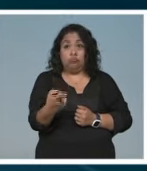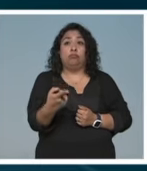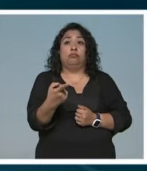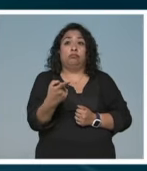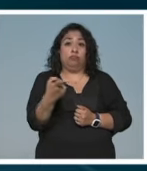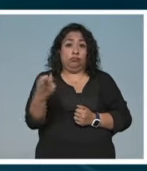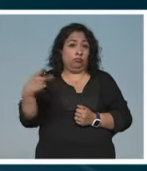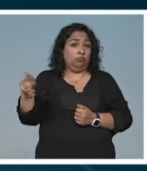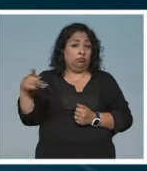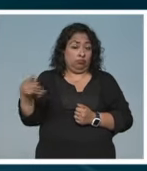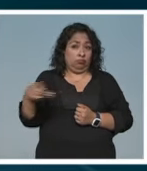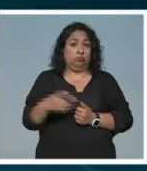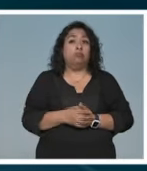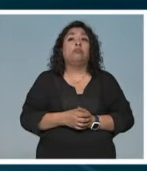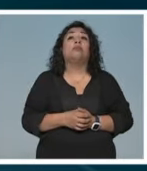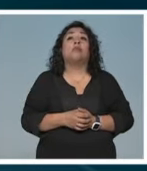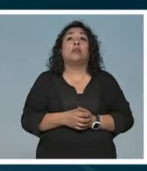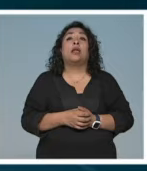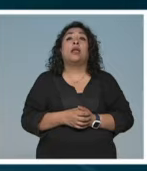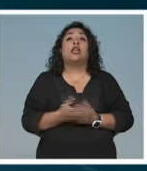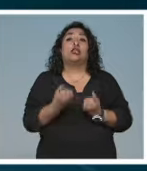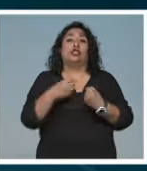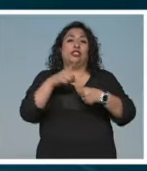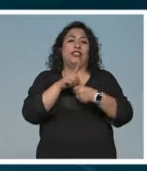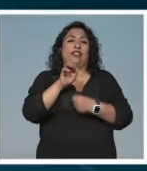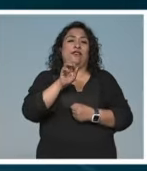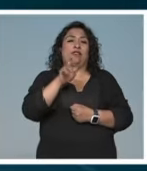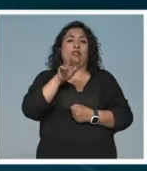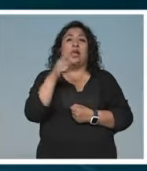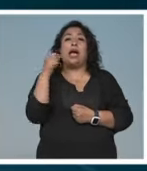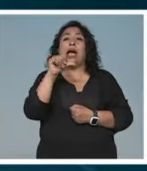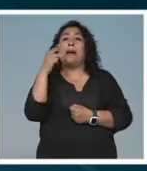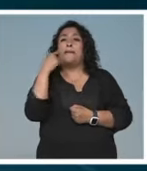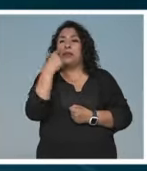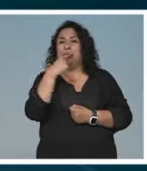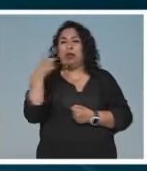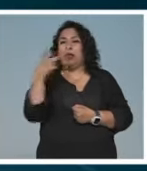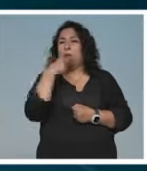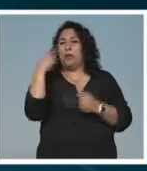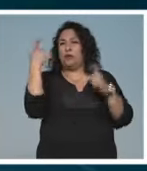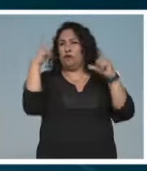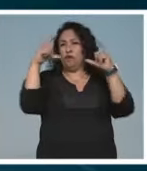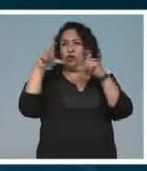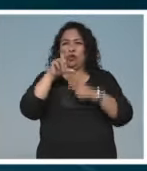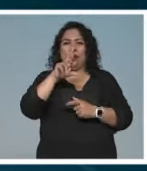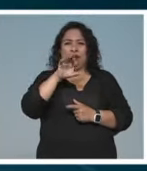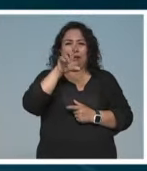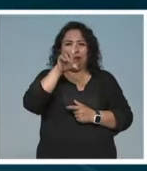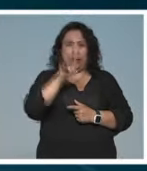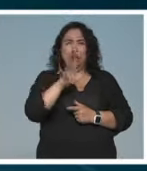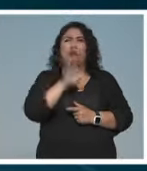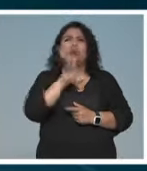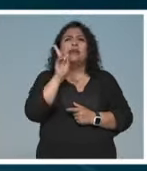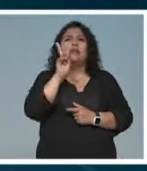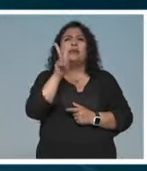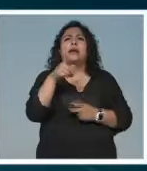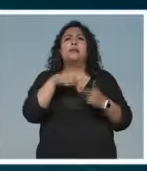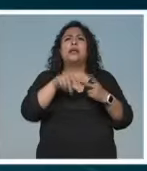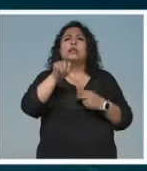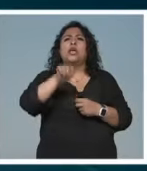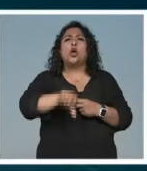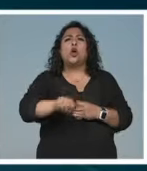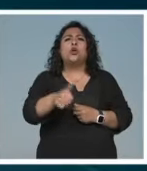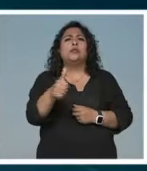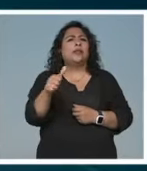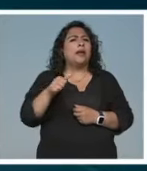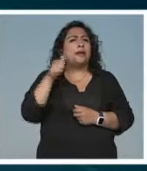que ellos tienen. La Sociedad de Fresnillo, a través de la mirada del fotógrafo Ricardo Sánchez Ortega, la podrás ver a partir de hoy, 11